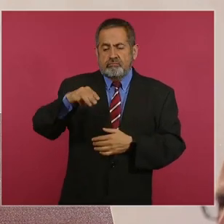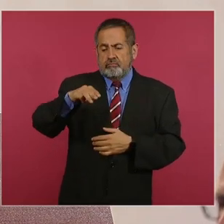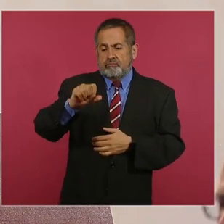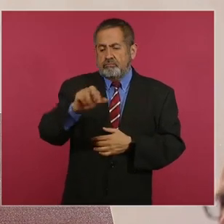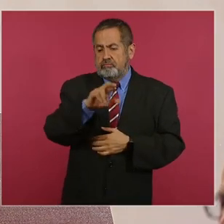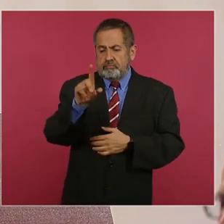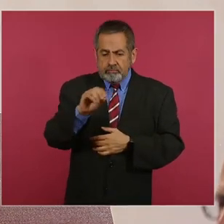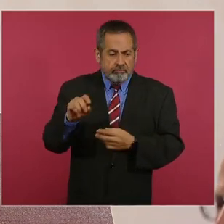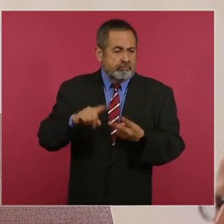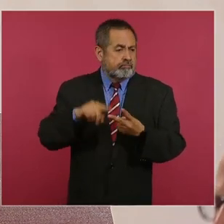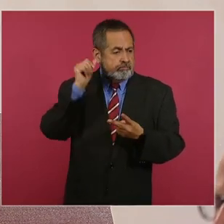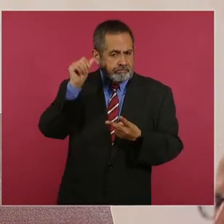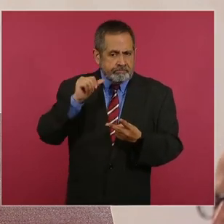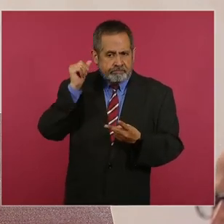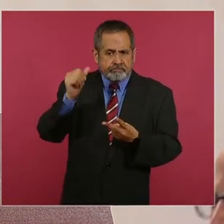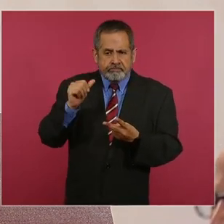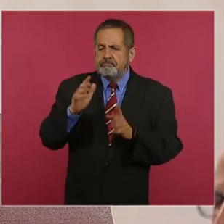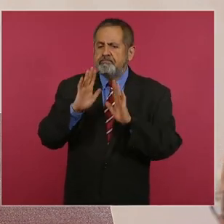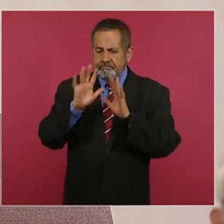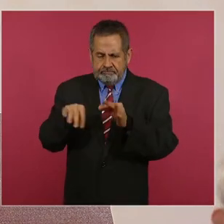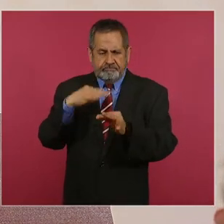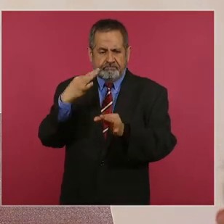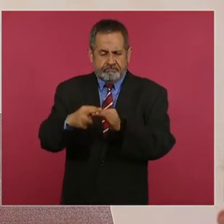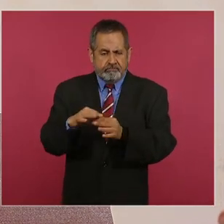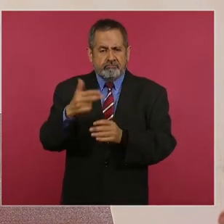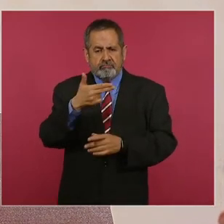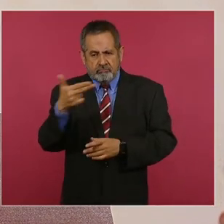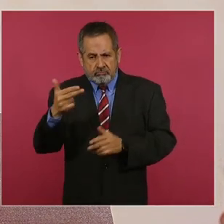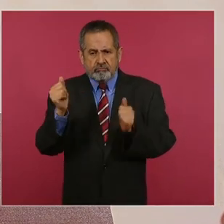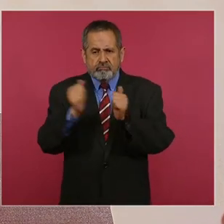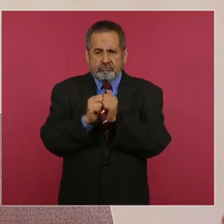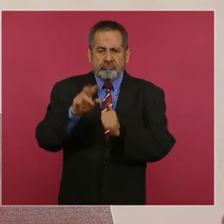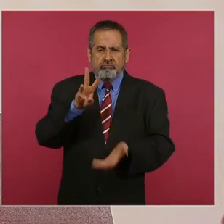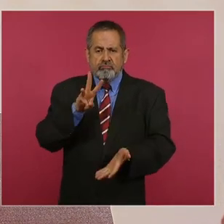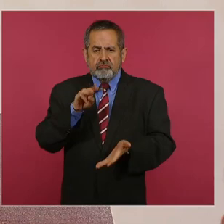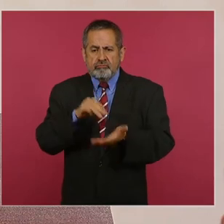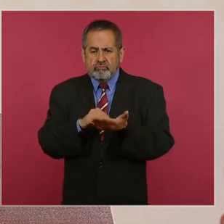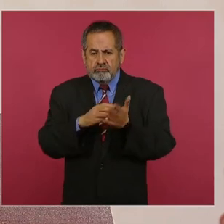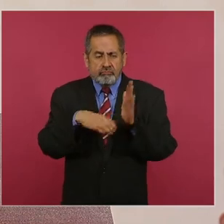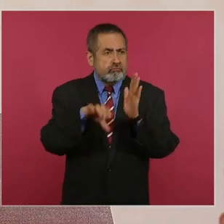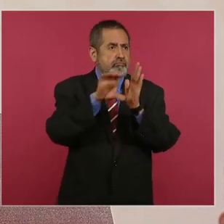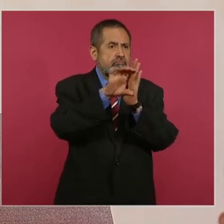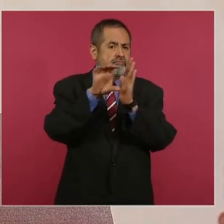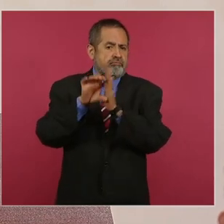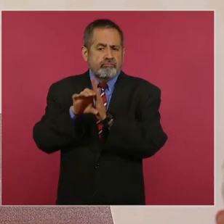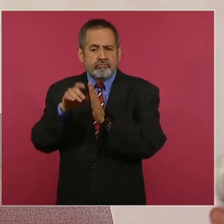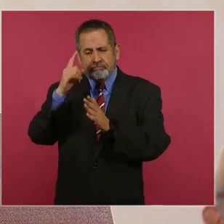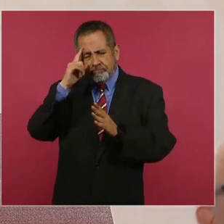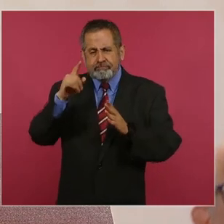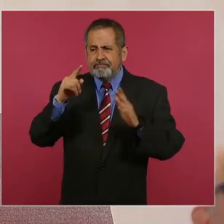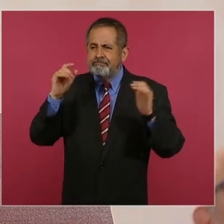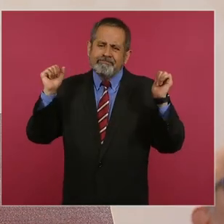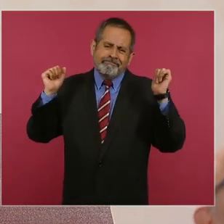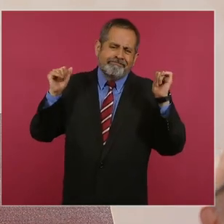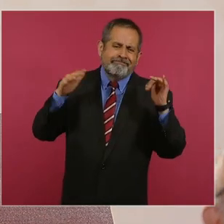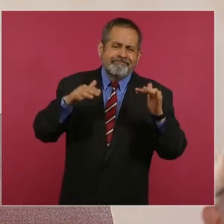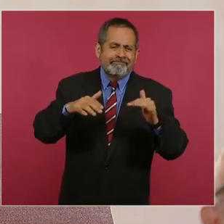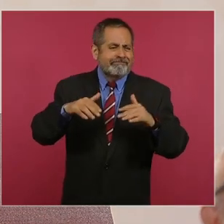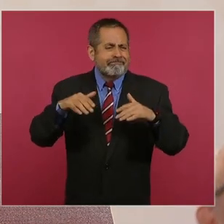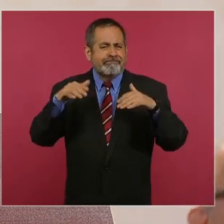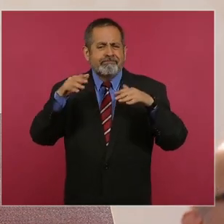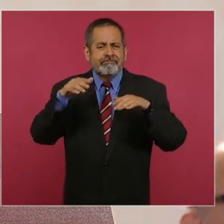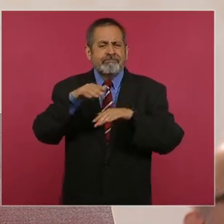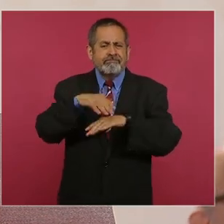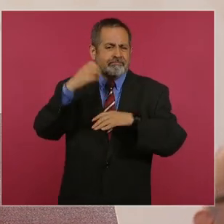que inicie el tianguis turístico. Ya está el